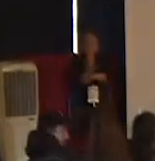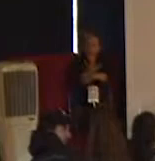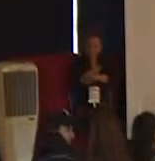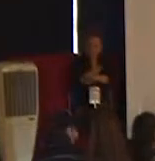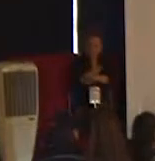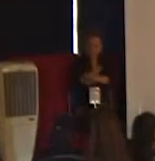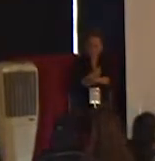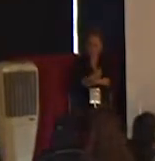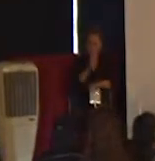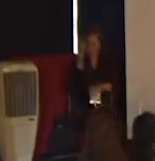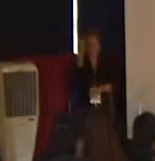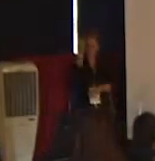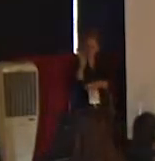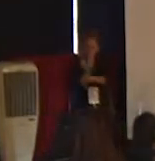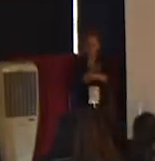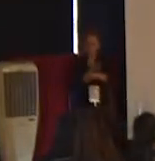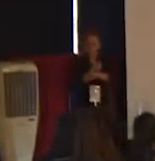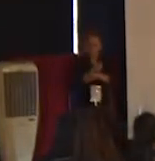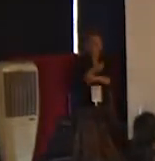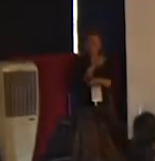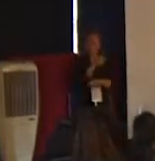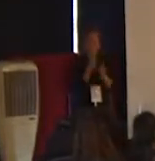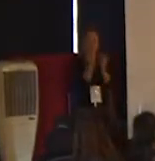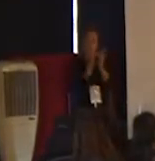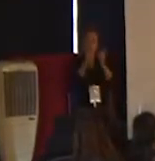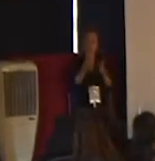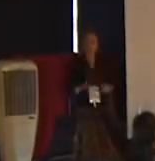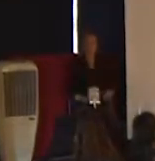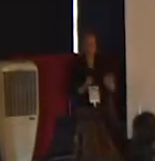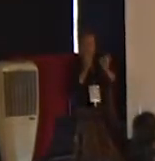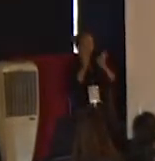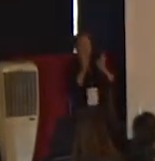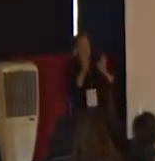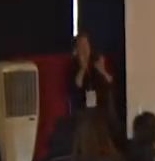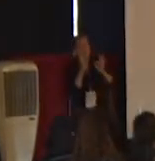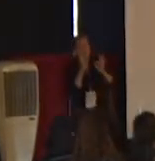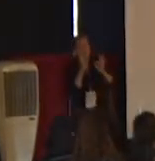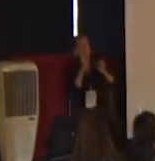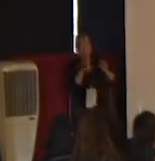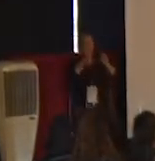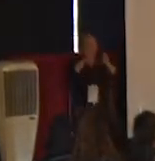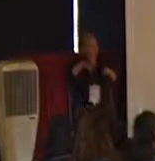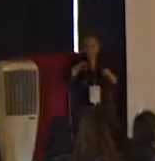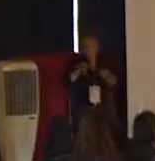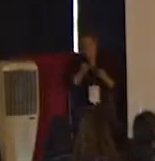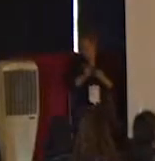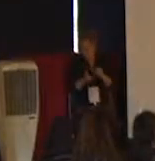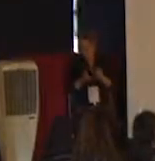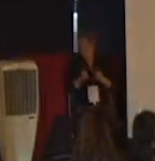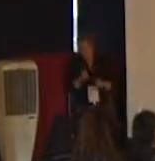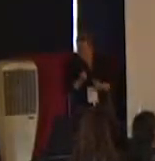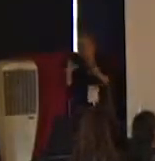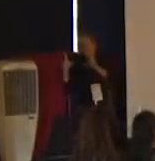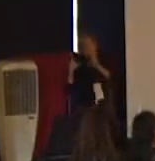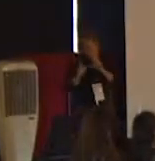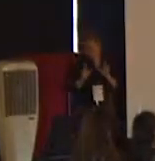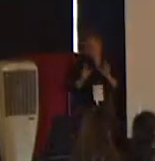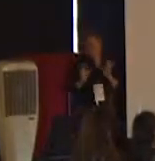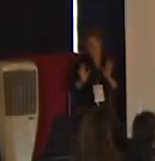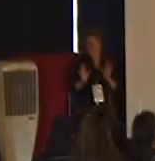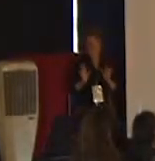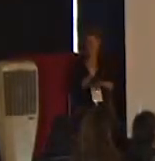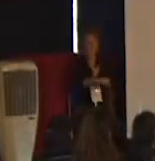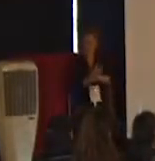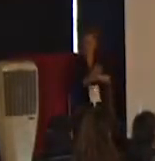nuestra universidad y Alfredo es uno de los estudiantes brillantes ya de los últimos semestres de la